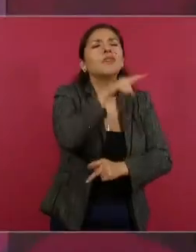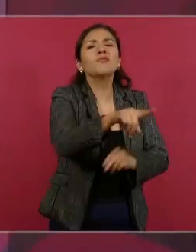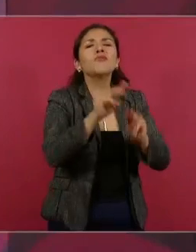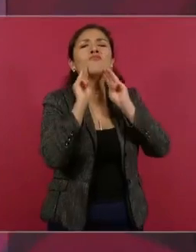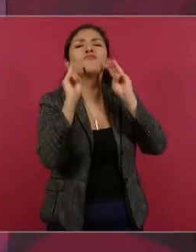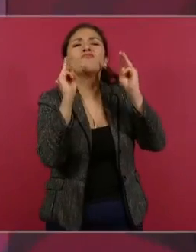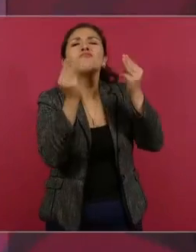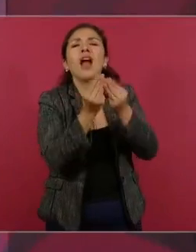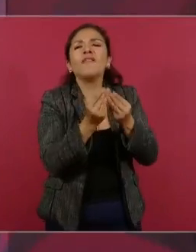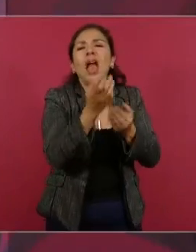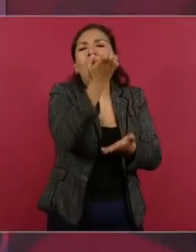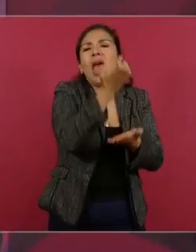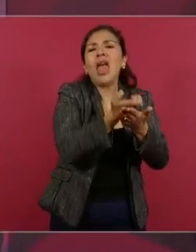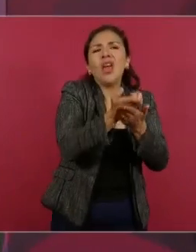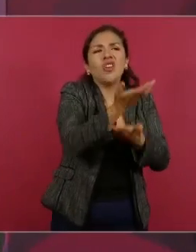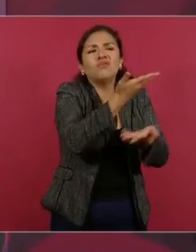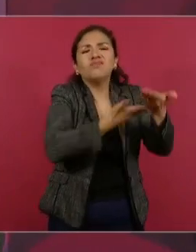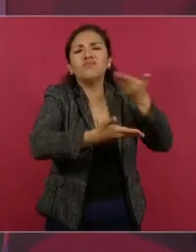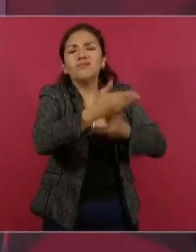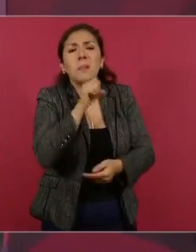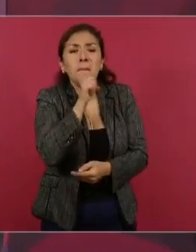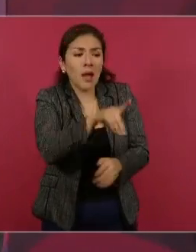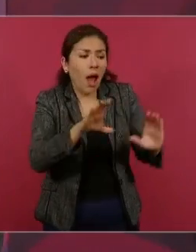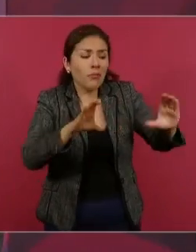poder económico.